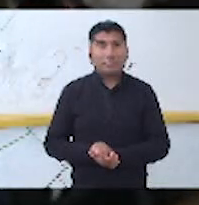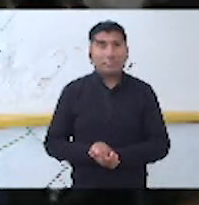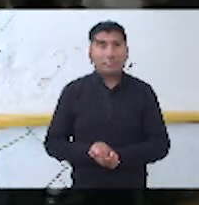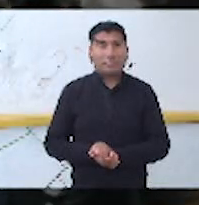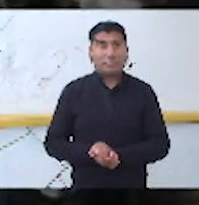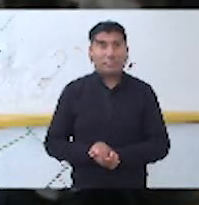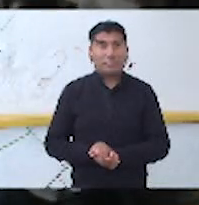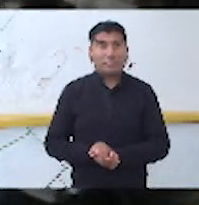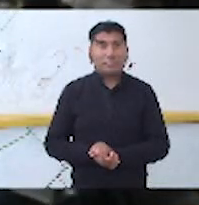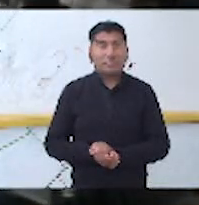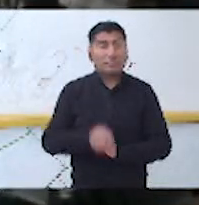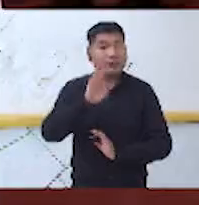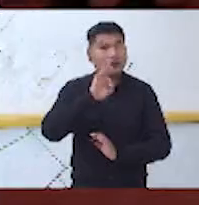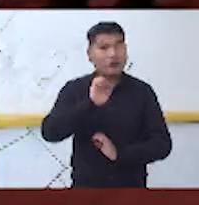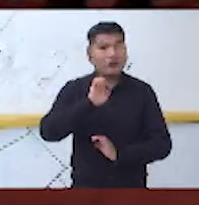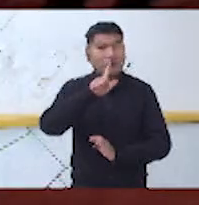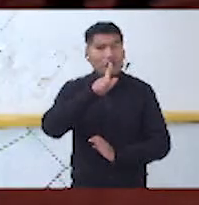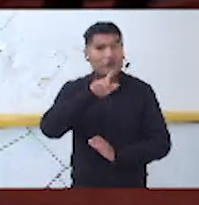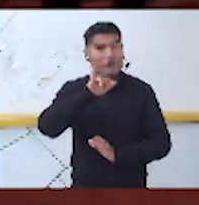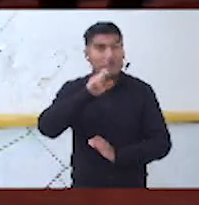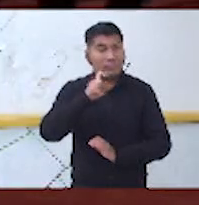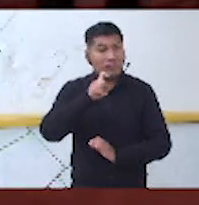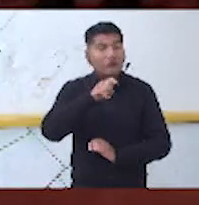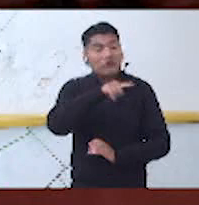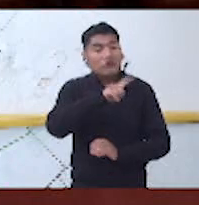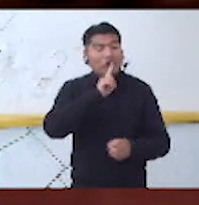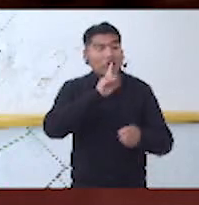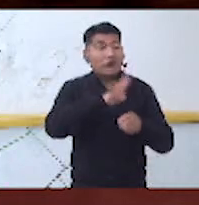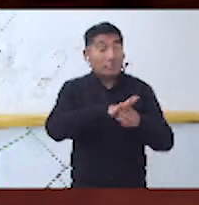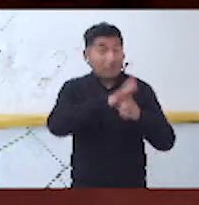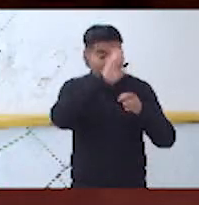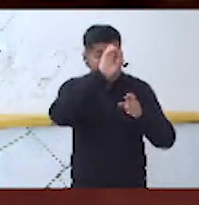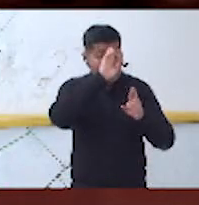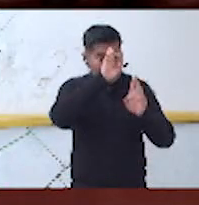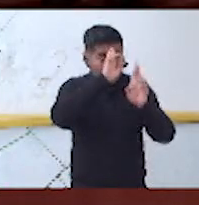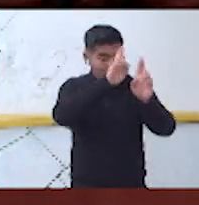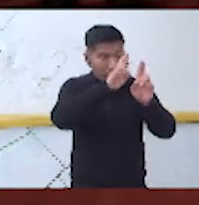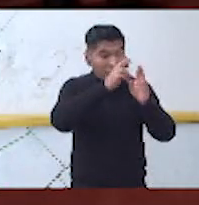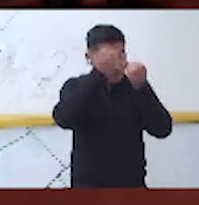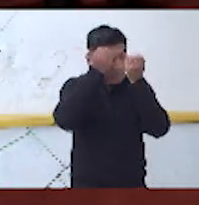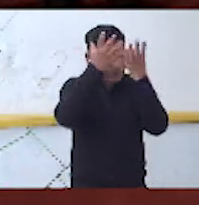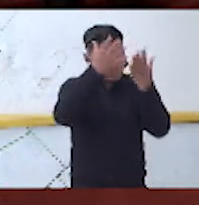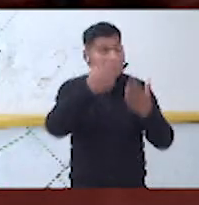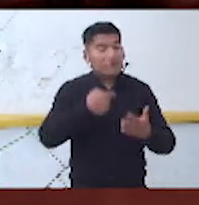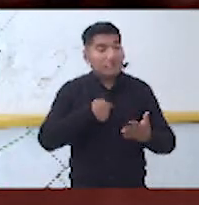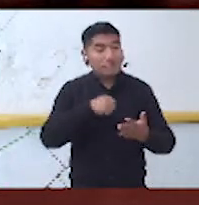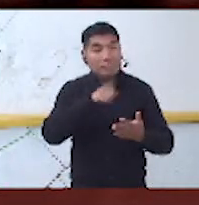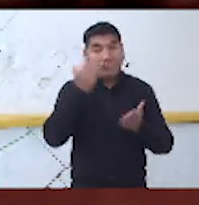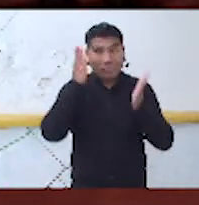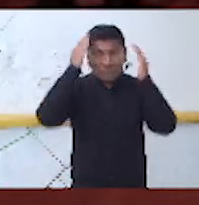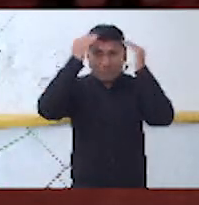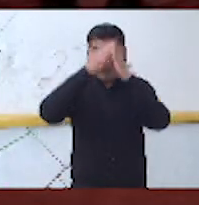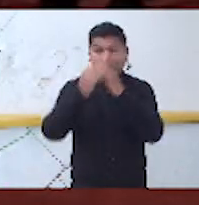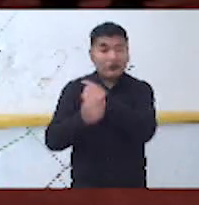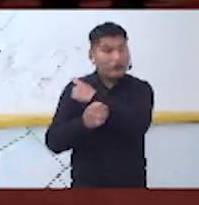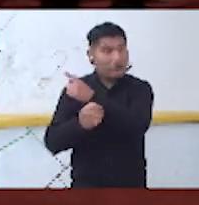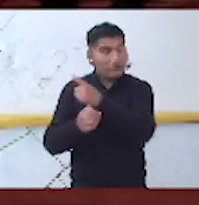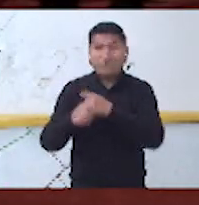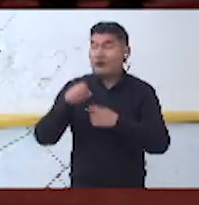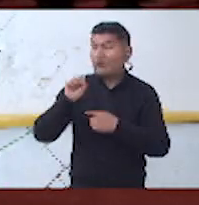Elis, prometes respeto y obediencia a mí y a mis sucesores.